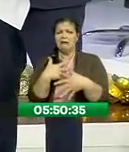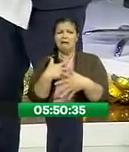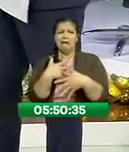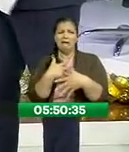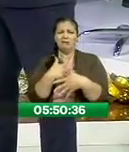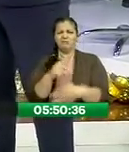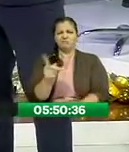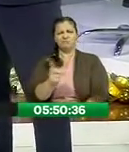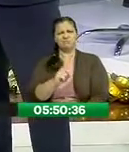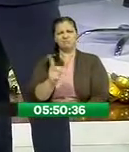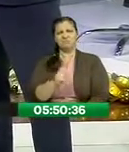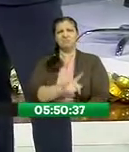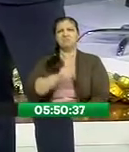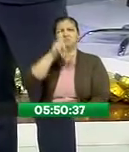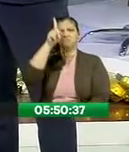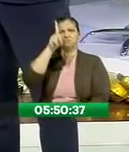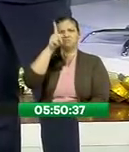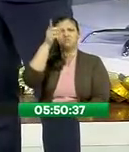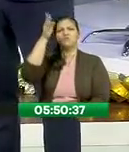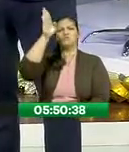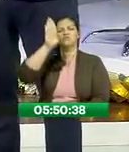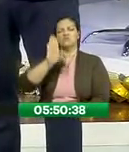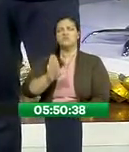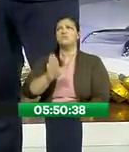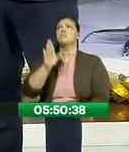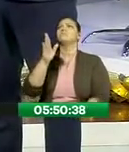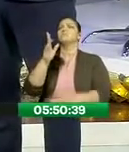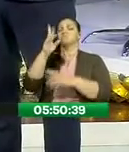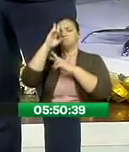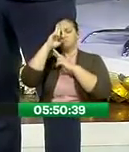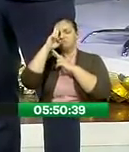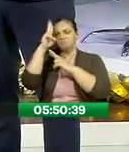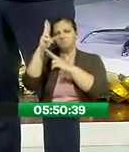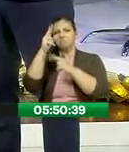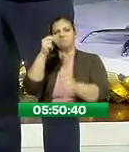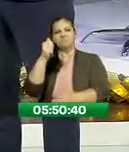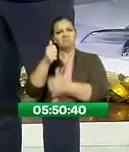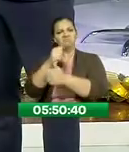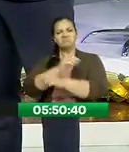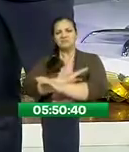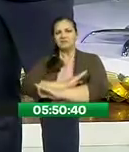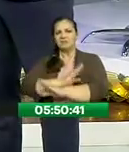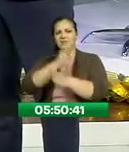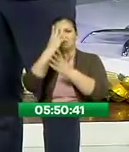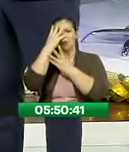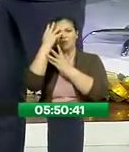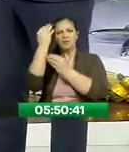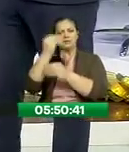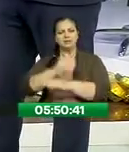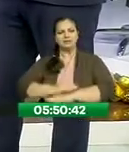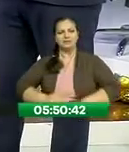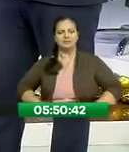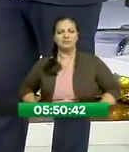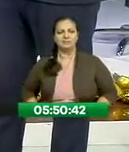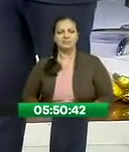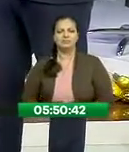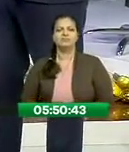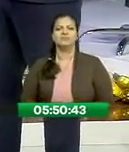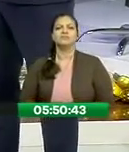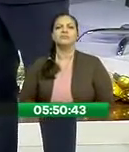Respeto, humildad y obediencia a tus padres. Y a propósito. Y a tus mayores. A propósito de esto, hoy es viernes 13. ¿Usted tiene alguna